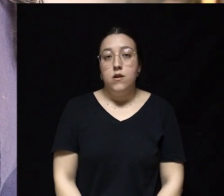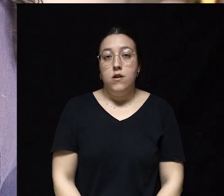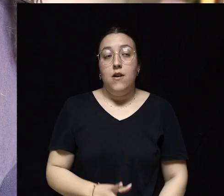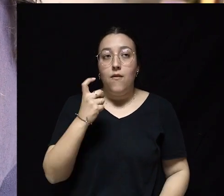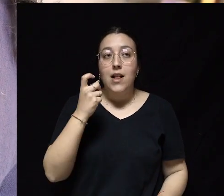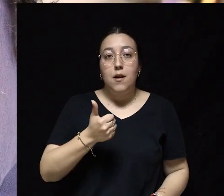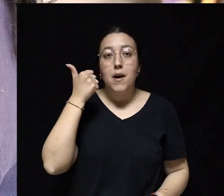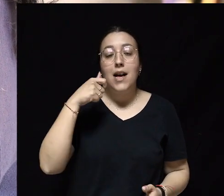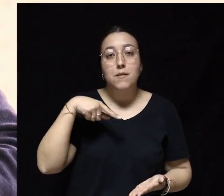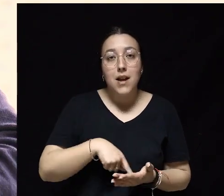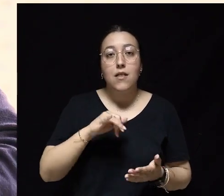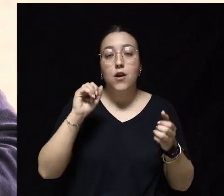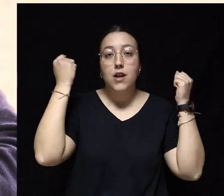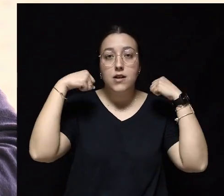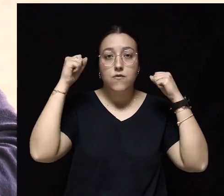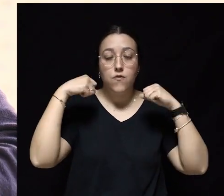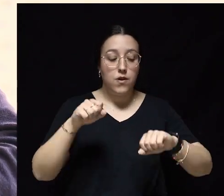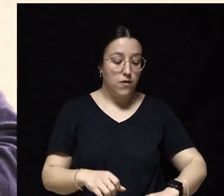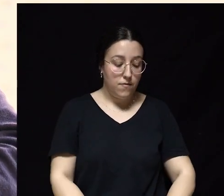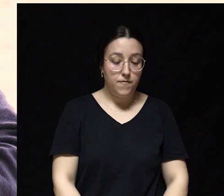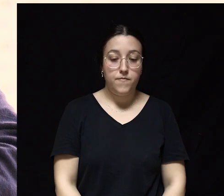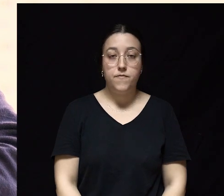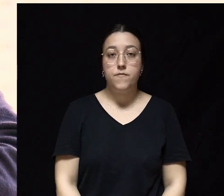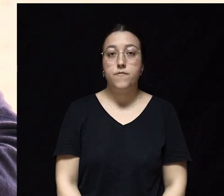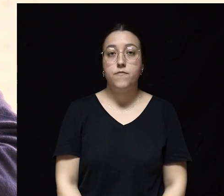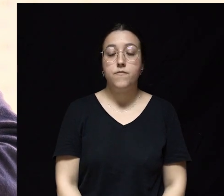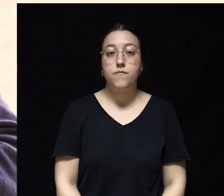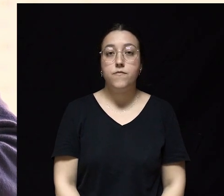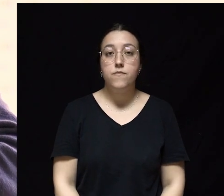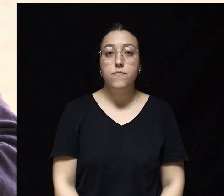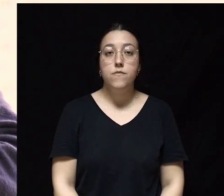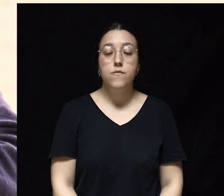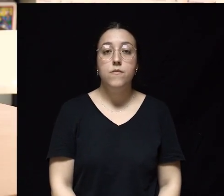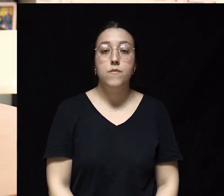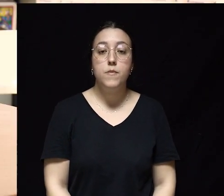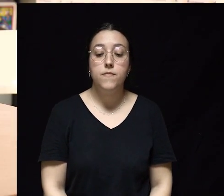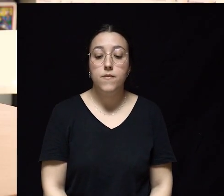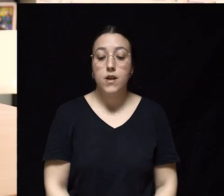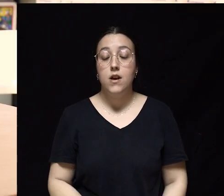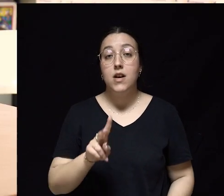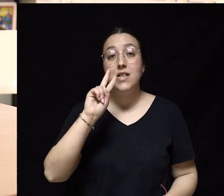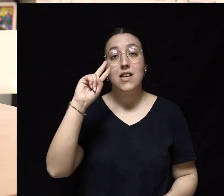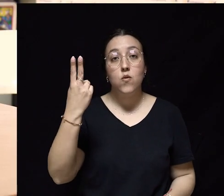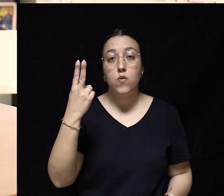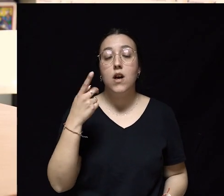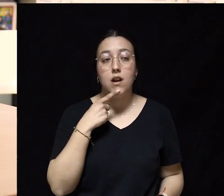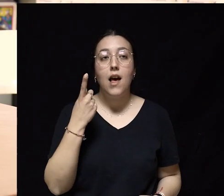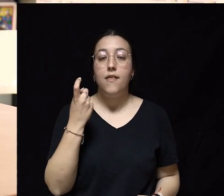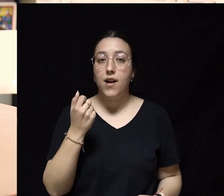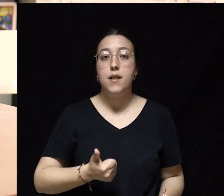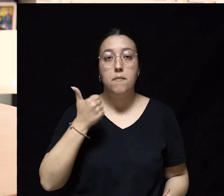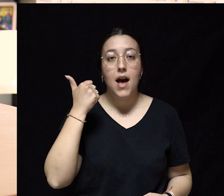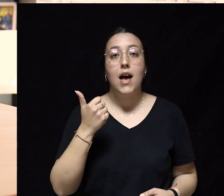falta de implicación y de esfuerzo es muy importante. Y los centros docentes de